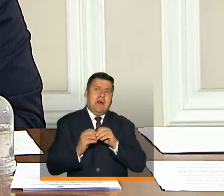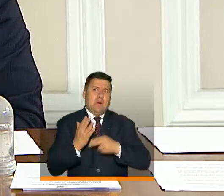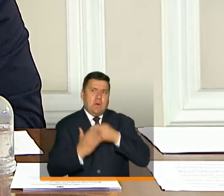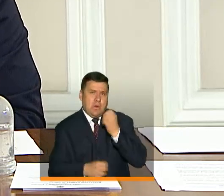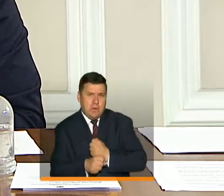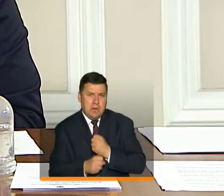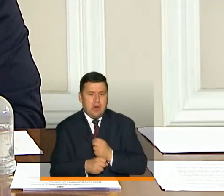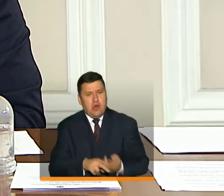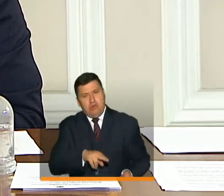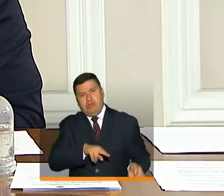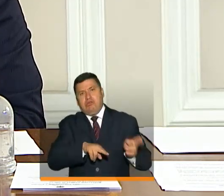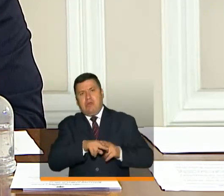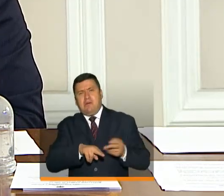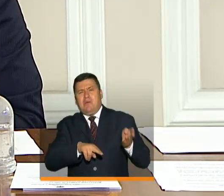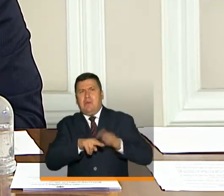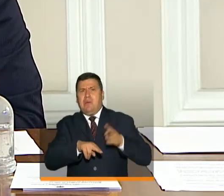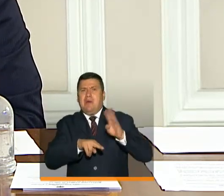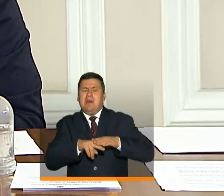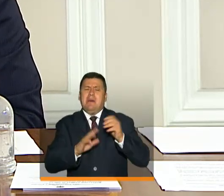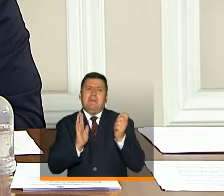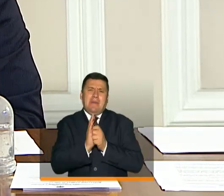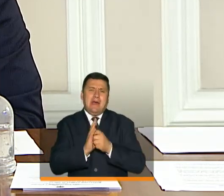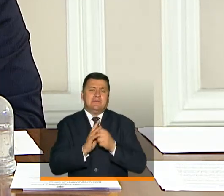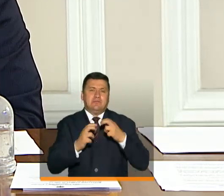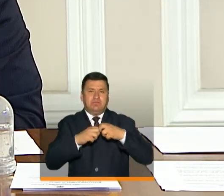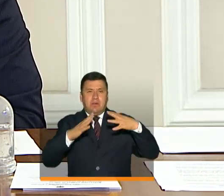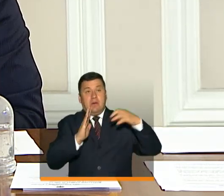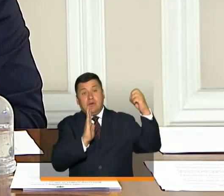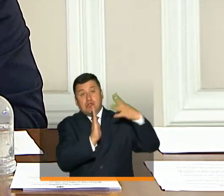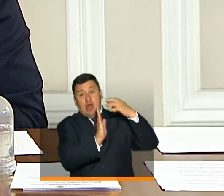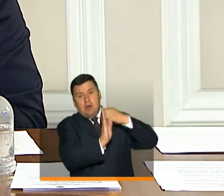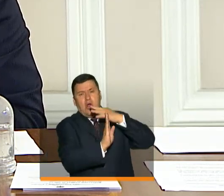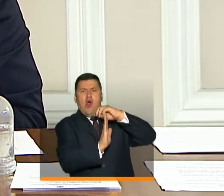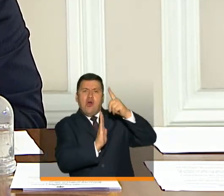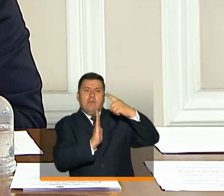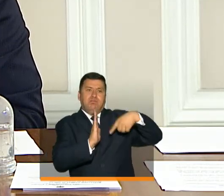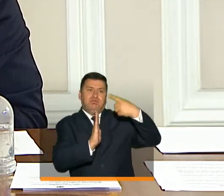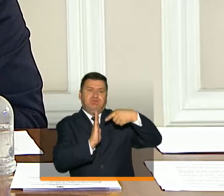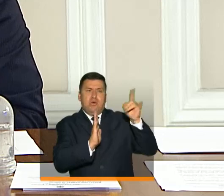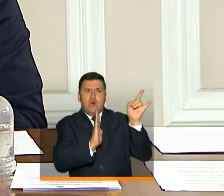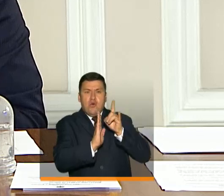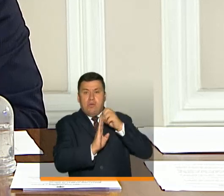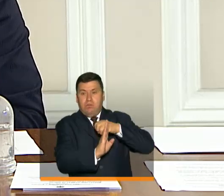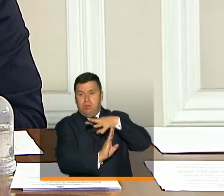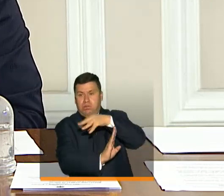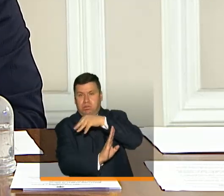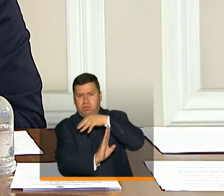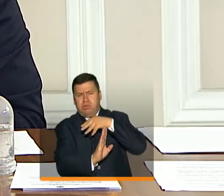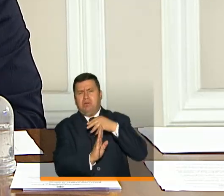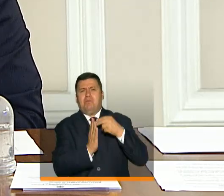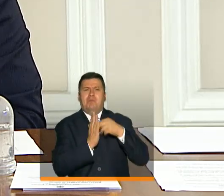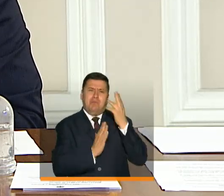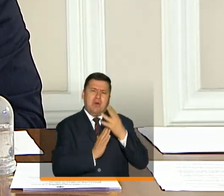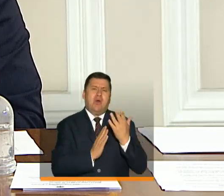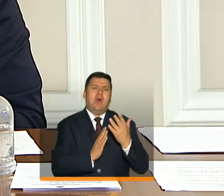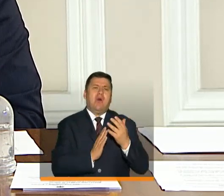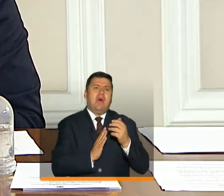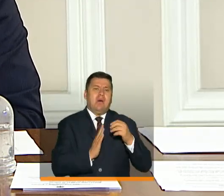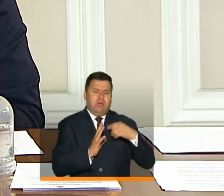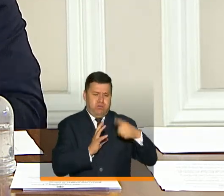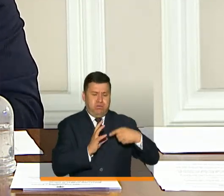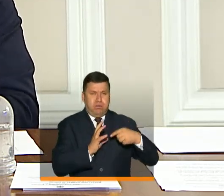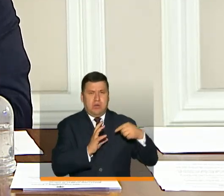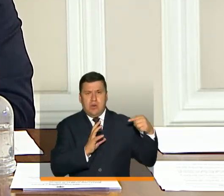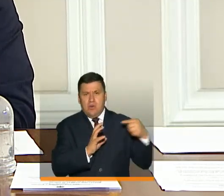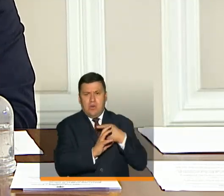casi sextuplicado la cifra de capacidad instalada en energías renovables y estamos hablando de proyectos eólicos, fotovoltaicos y